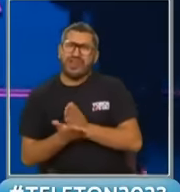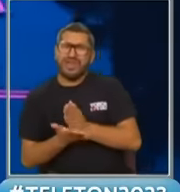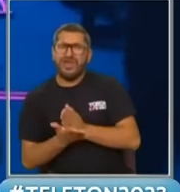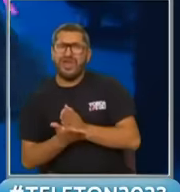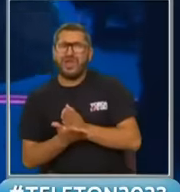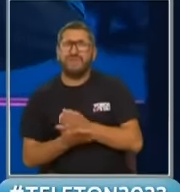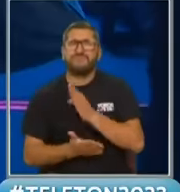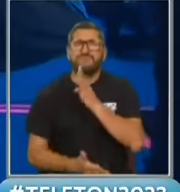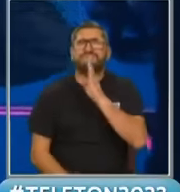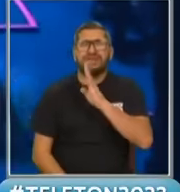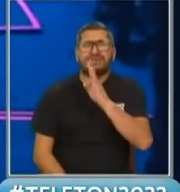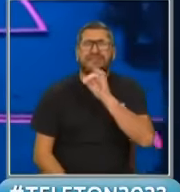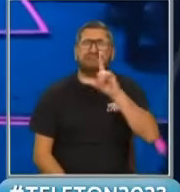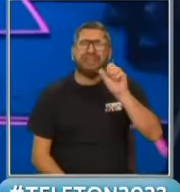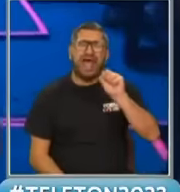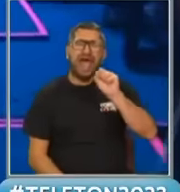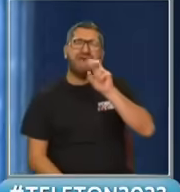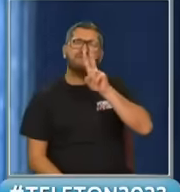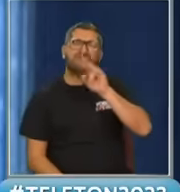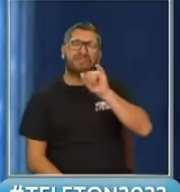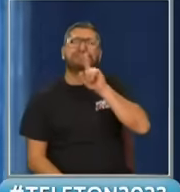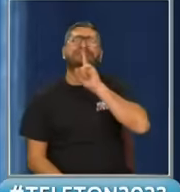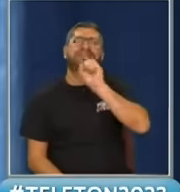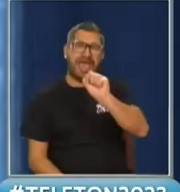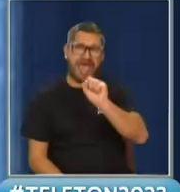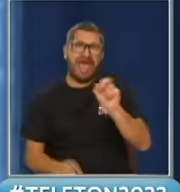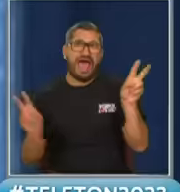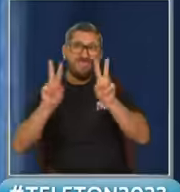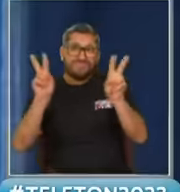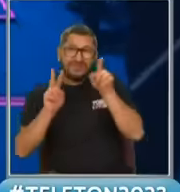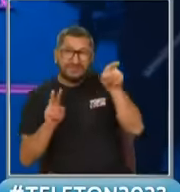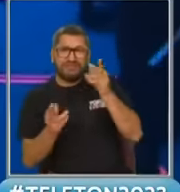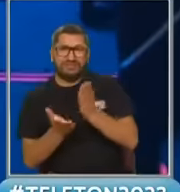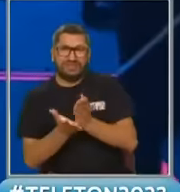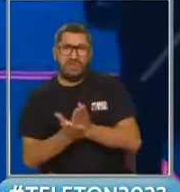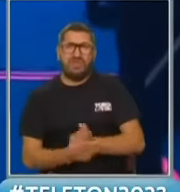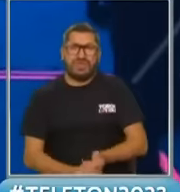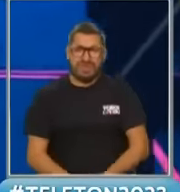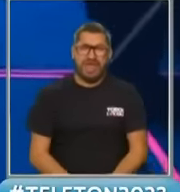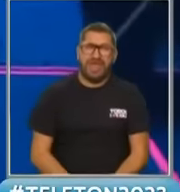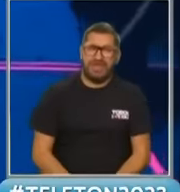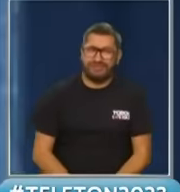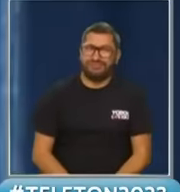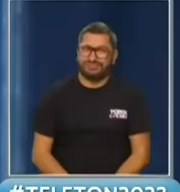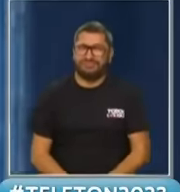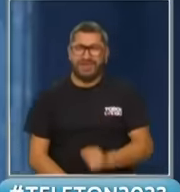Bellavista. Sí, Bellavista. Sí, Bellavista, sí.